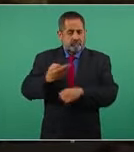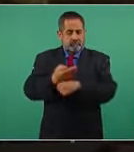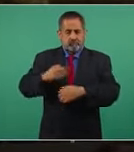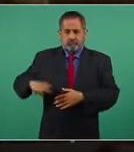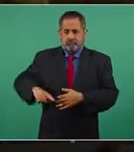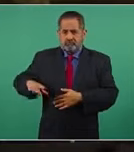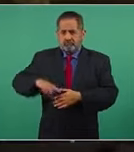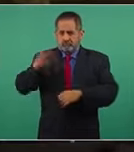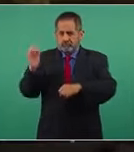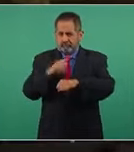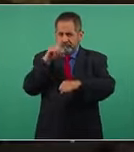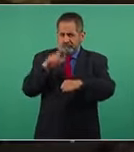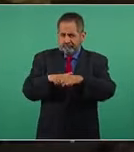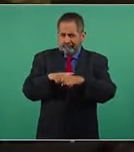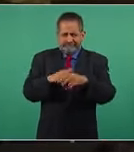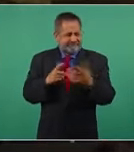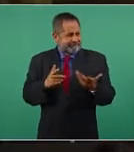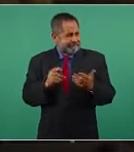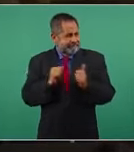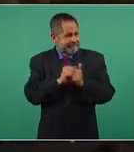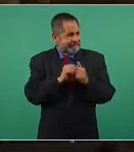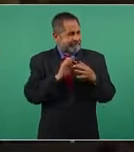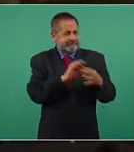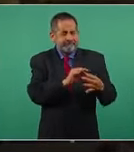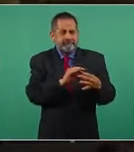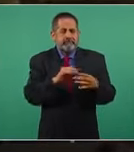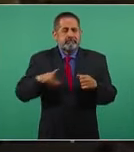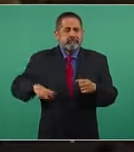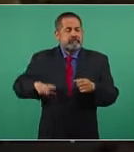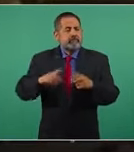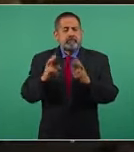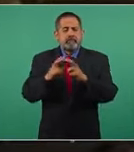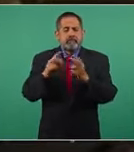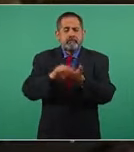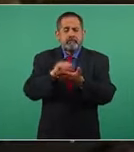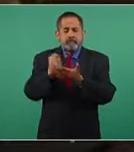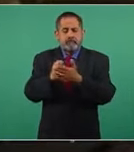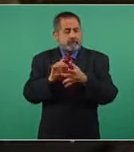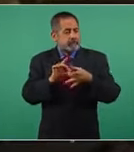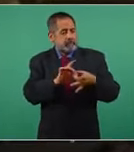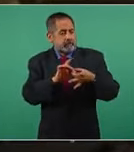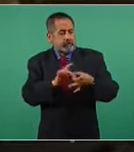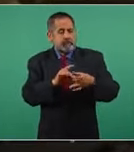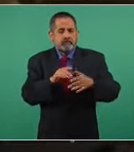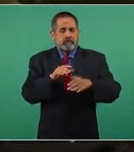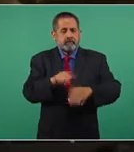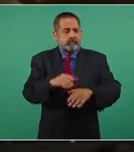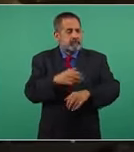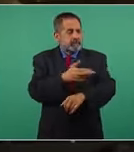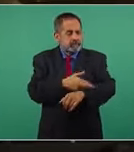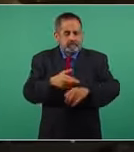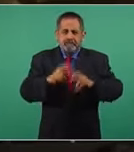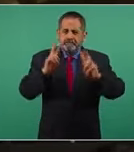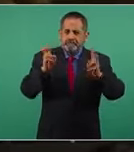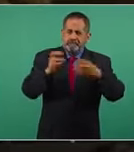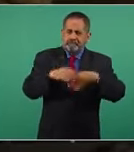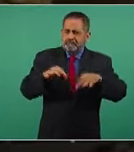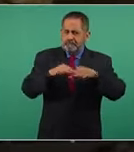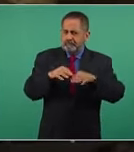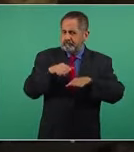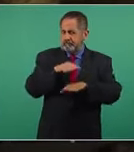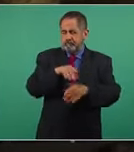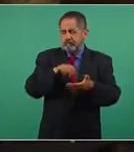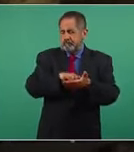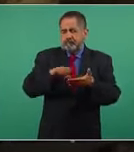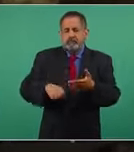federal para estarse coordinando con el gobierno de Tamaulipas en temas sensibles o de importancia como puede ser